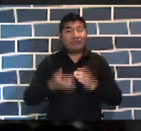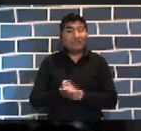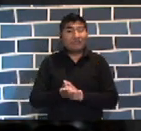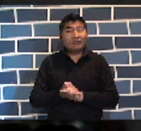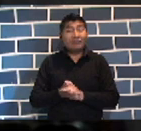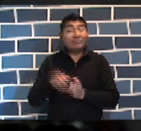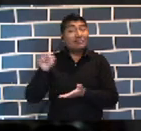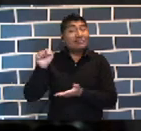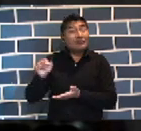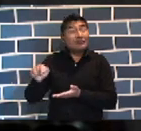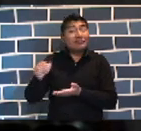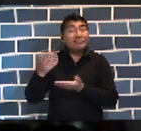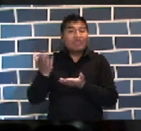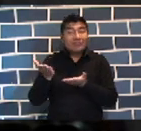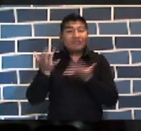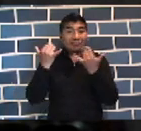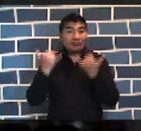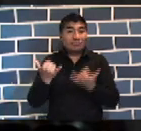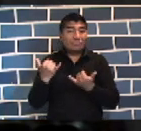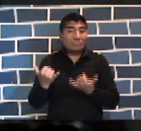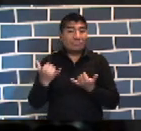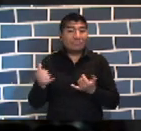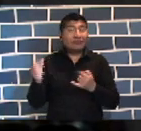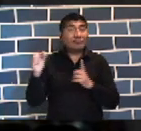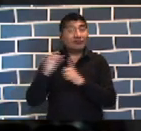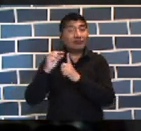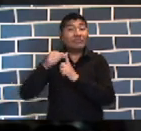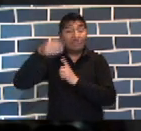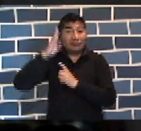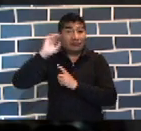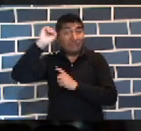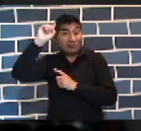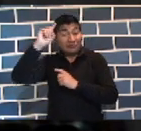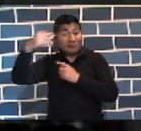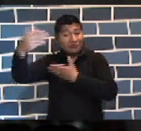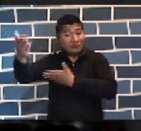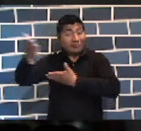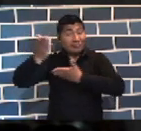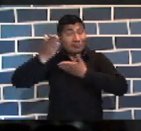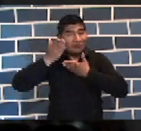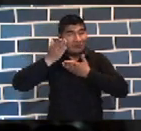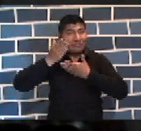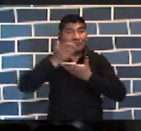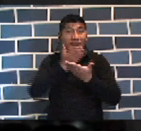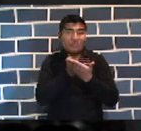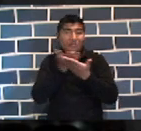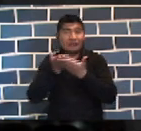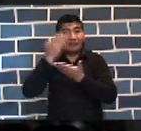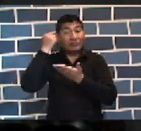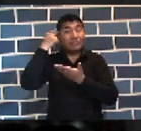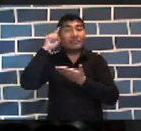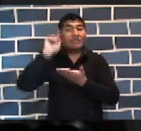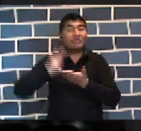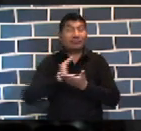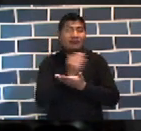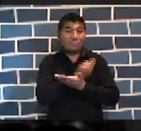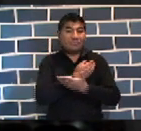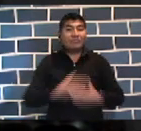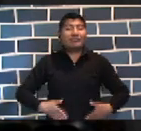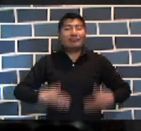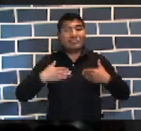Ahí está el desafío que hoy la palabra de Dios nos invita y nos propone para nuestra vida